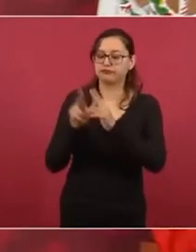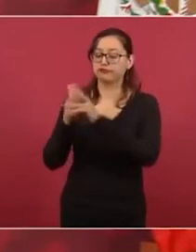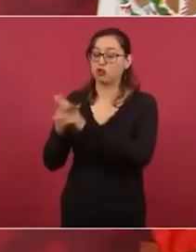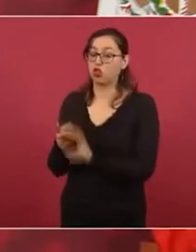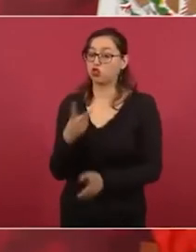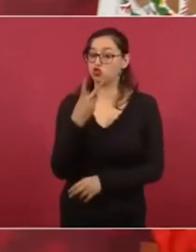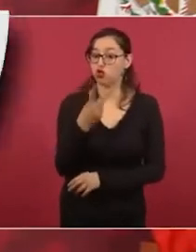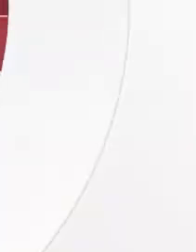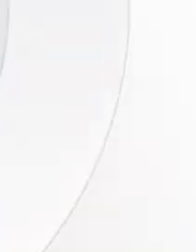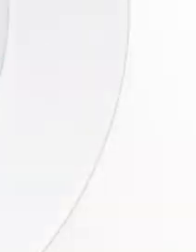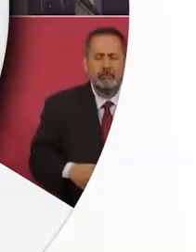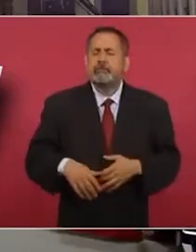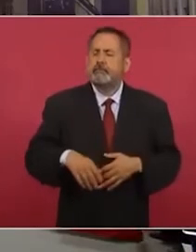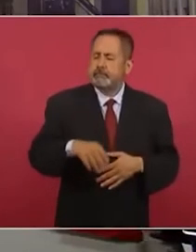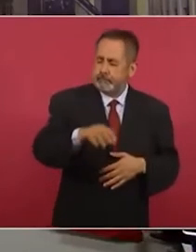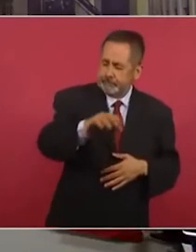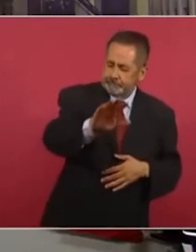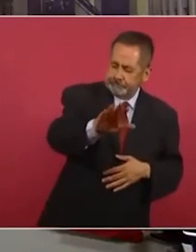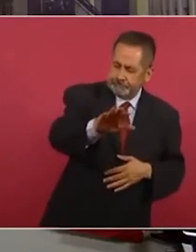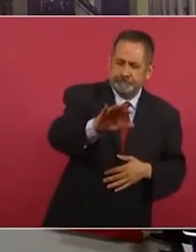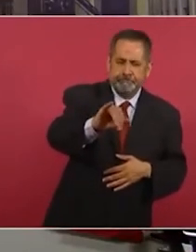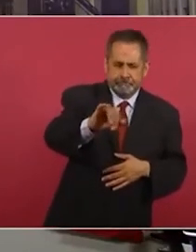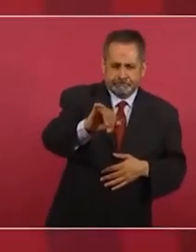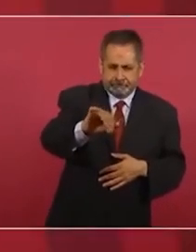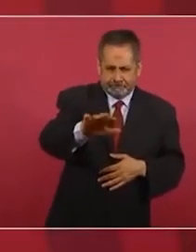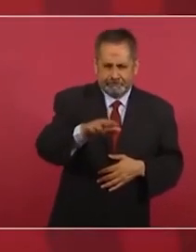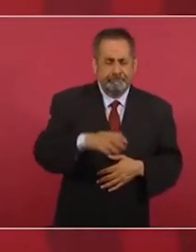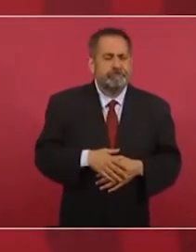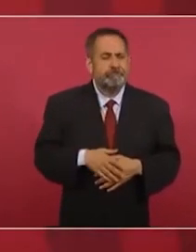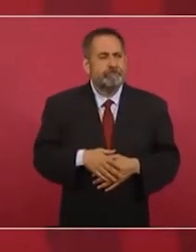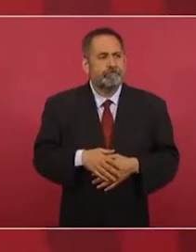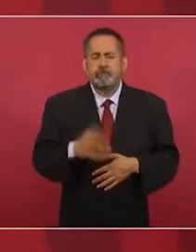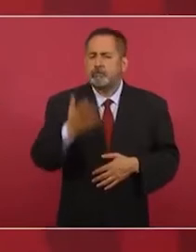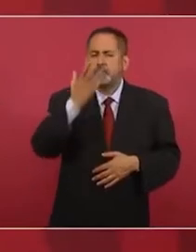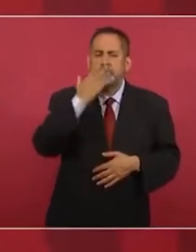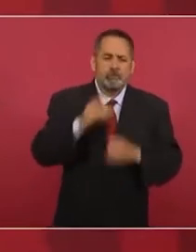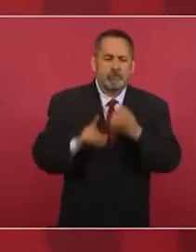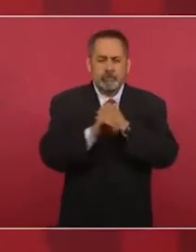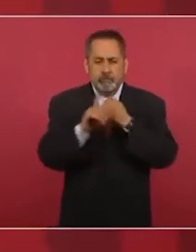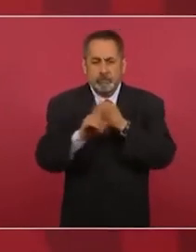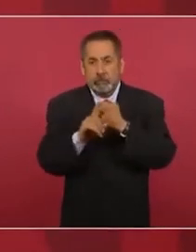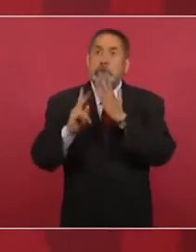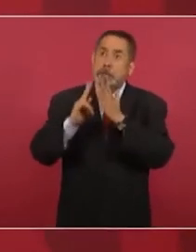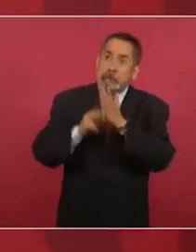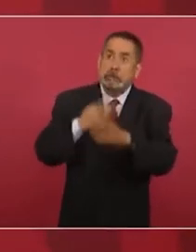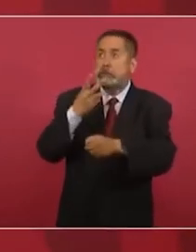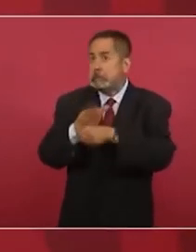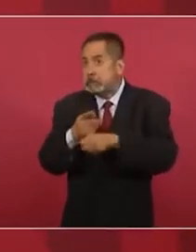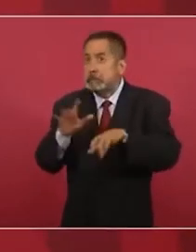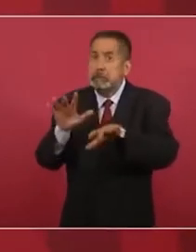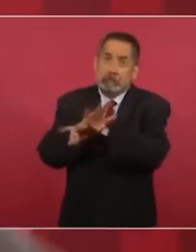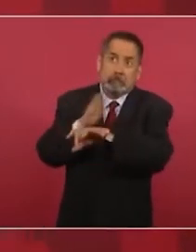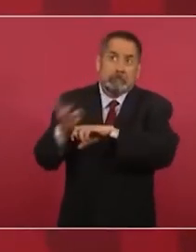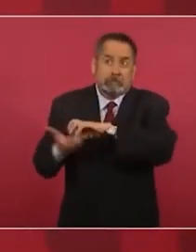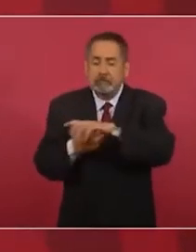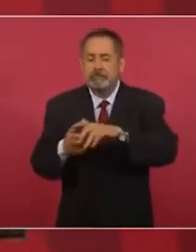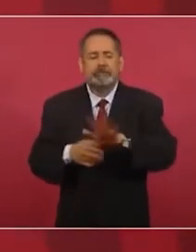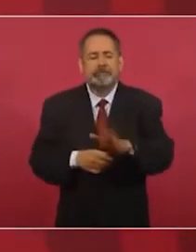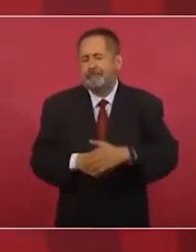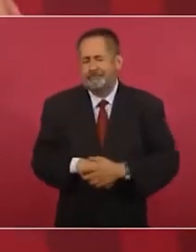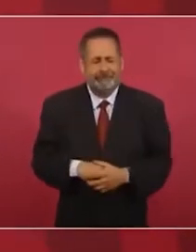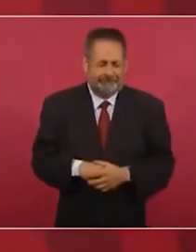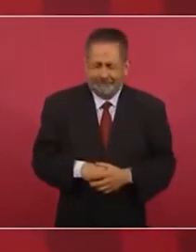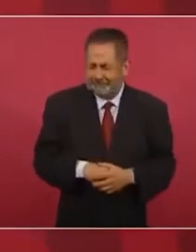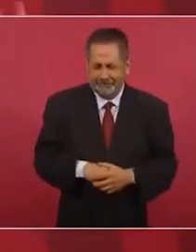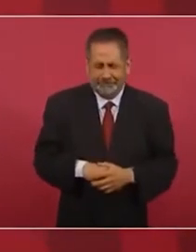feminicidios. No hay ningún problema de rediseño, eso